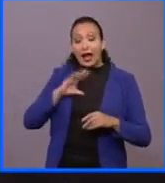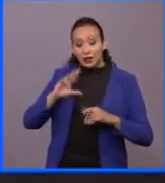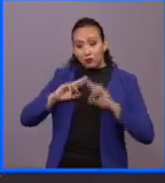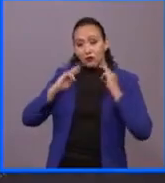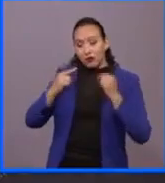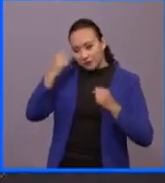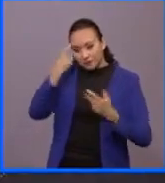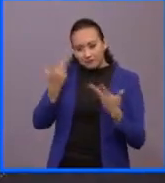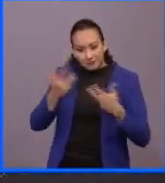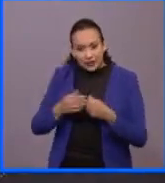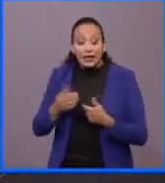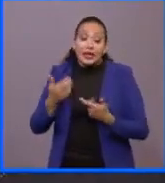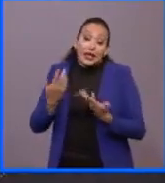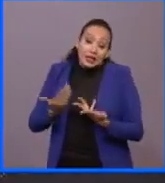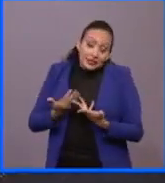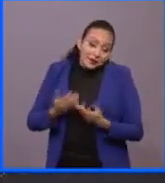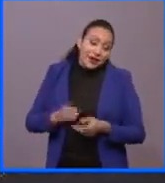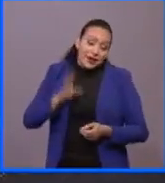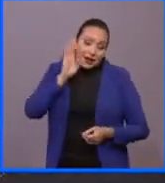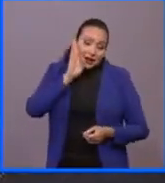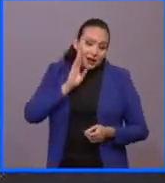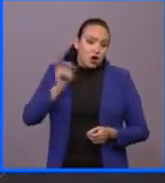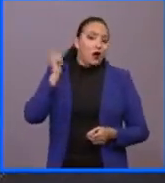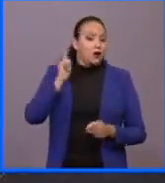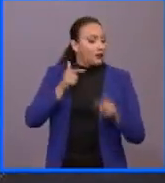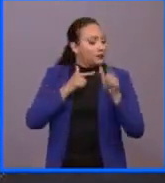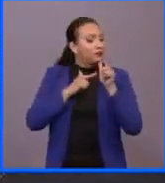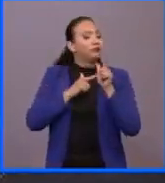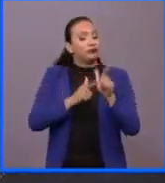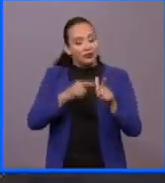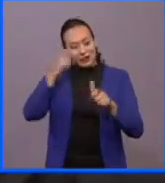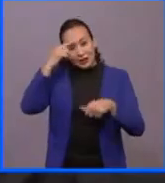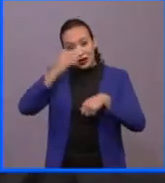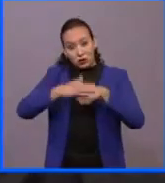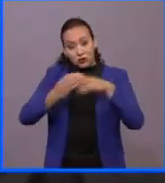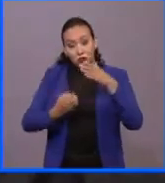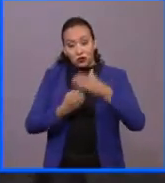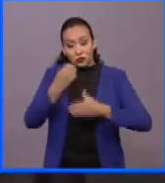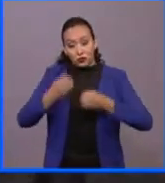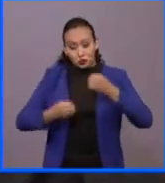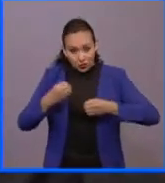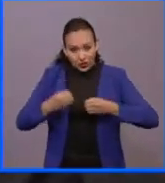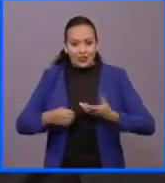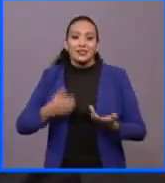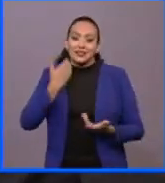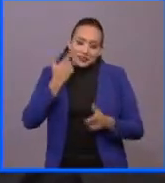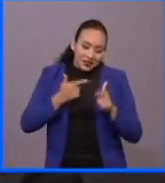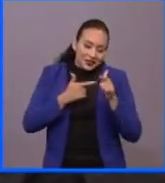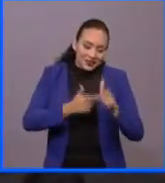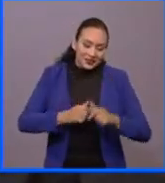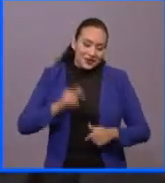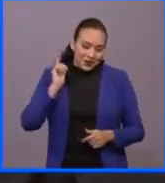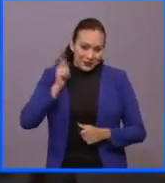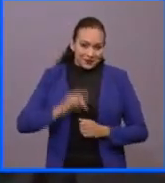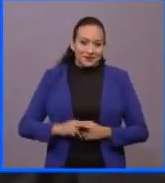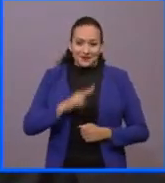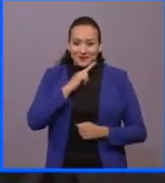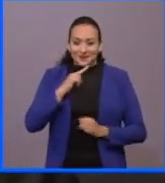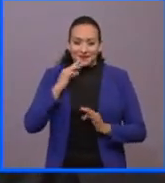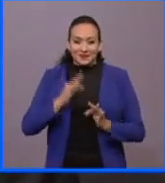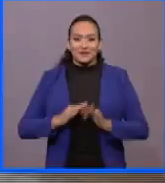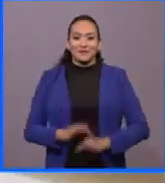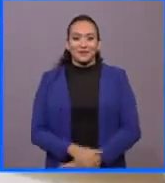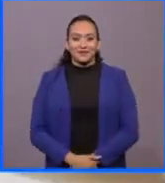este fin y que espera el ministro que prevalezca en la próxima integración de la Suprema Corte. Es la información que